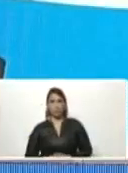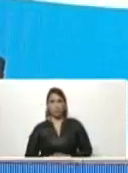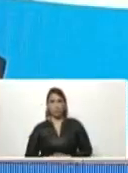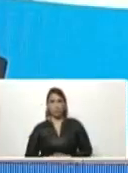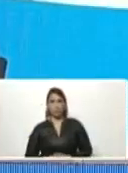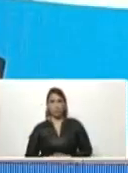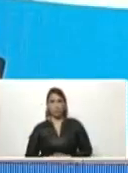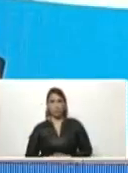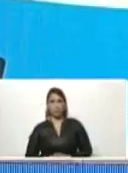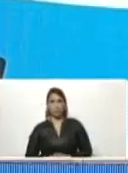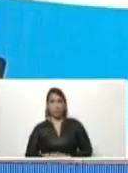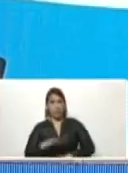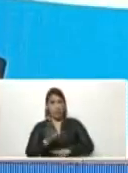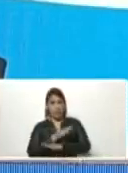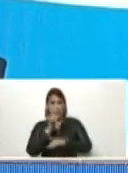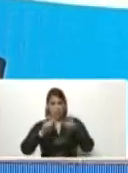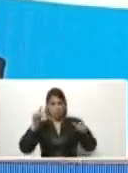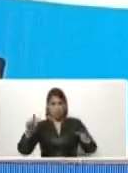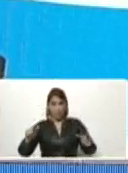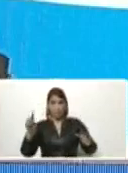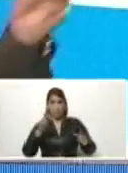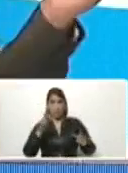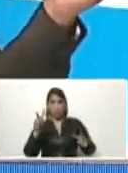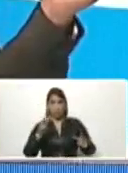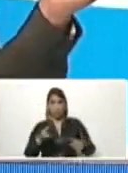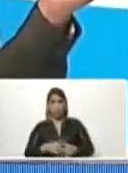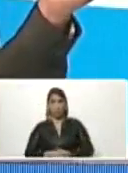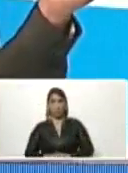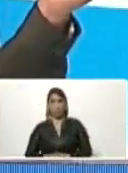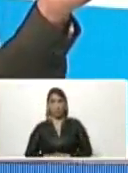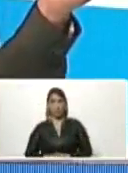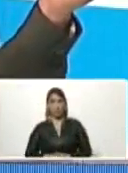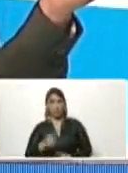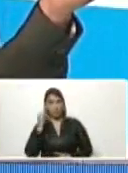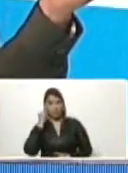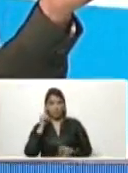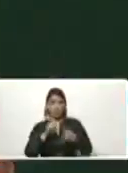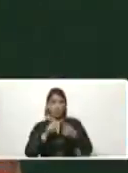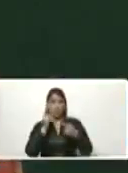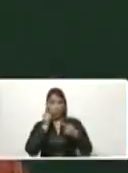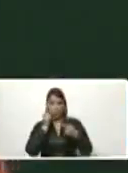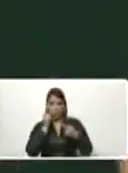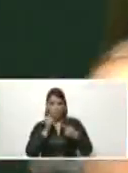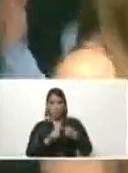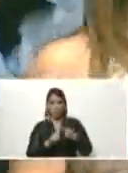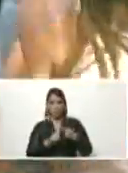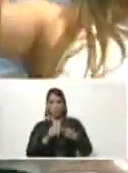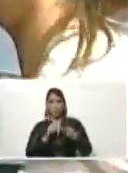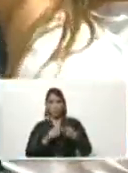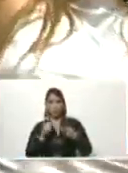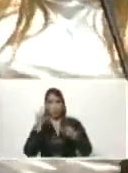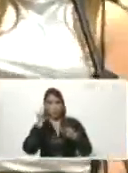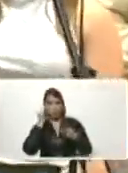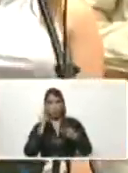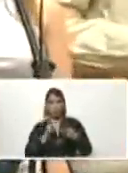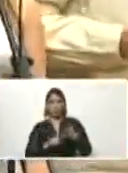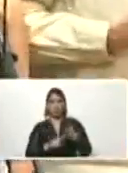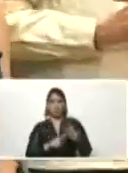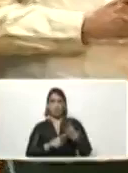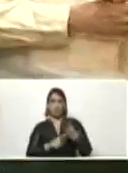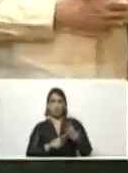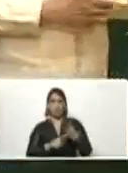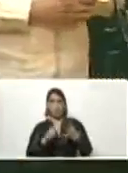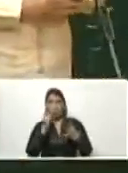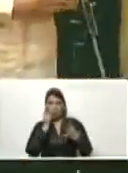de cantantes venezolanos, Daisy Gutiérrez, Iván Pérez Rossi, Oriana Ramos,